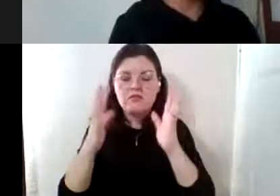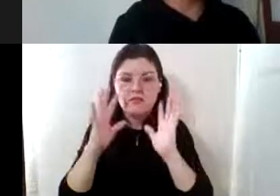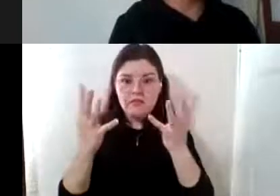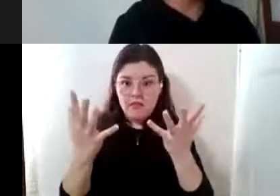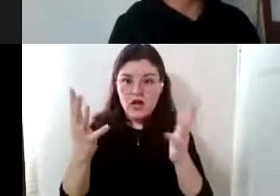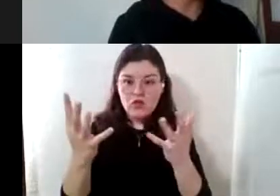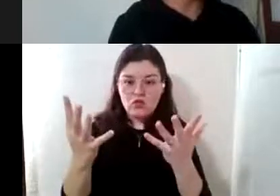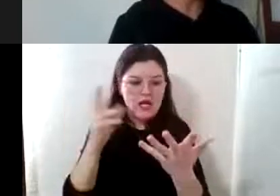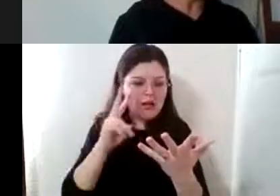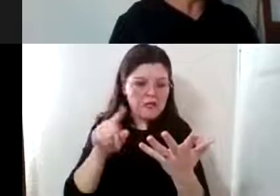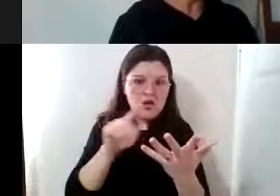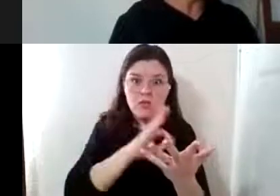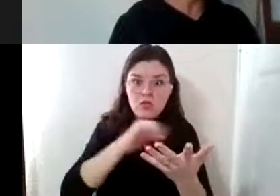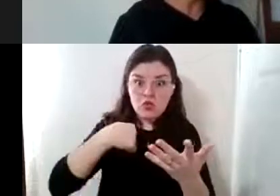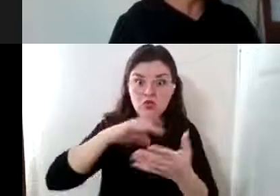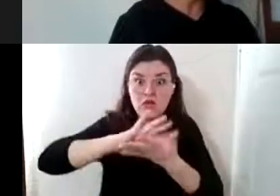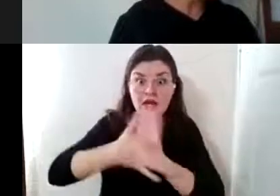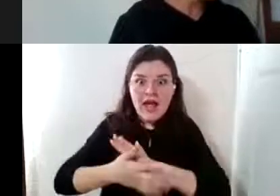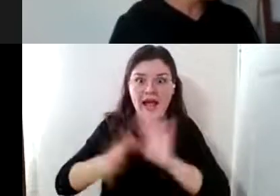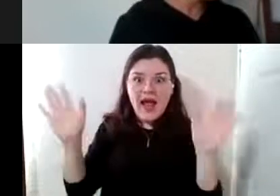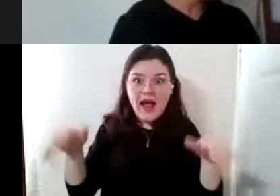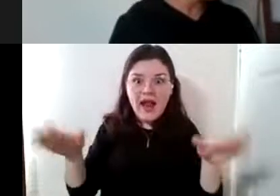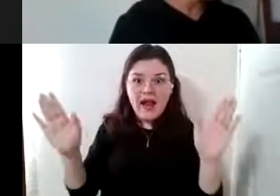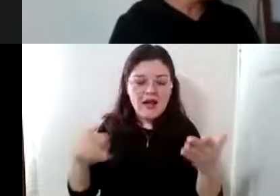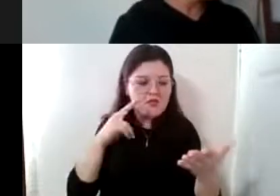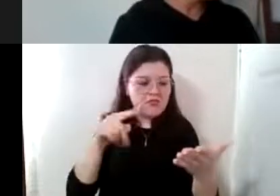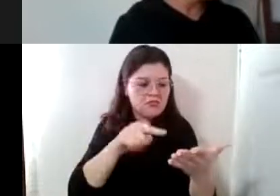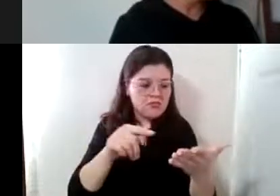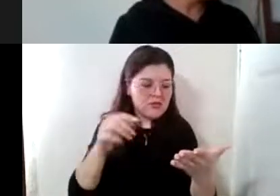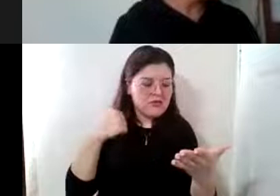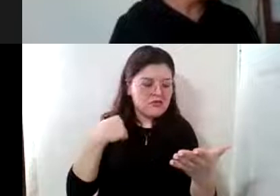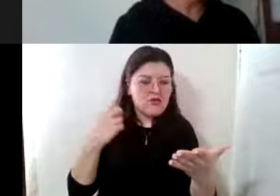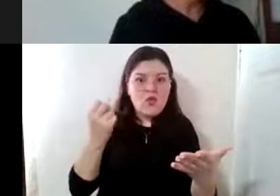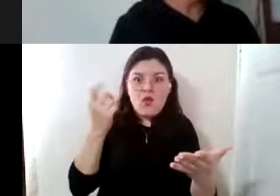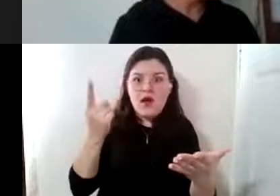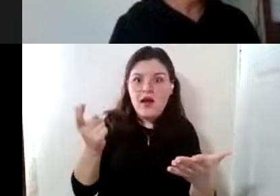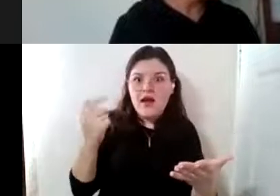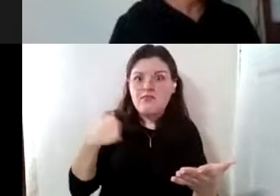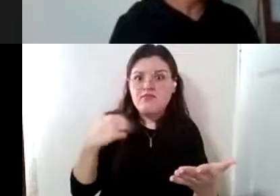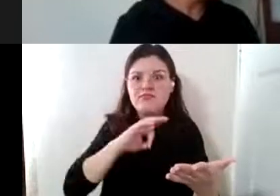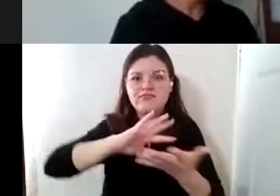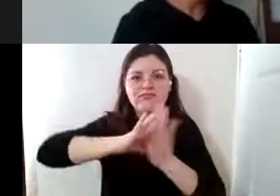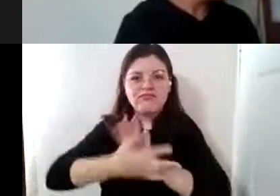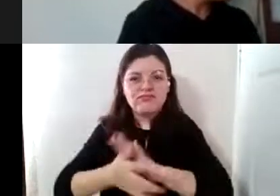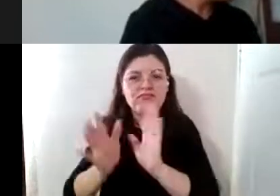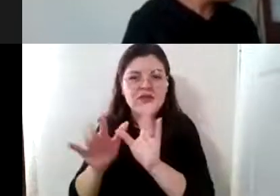había convertido en alas y saber si al final había logrado transformarse en pájaro y escapar. Pero